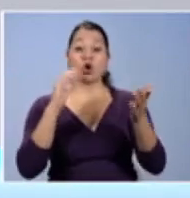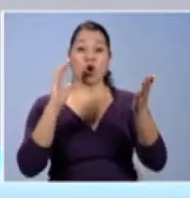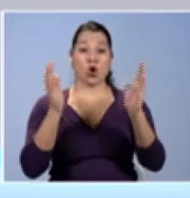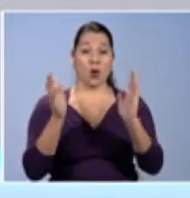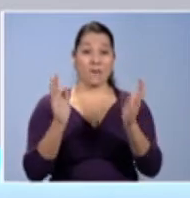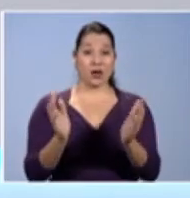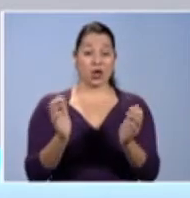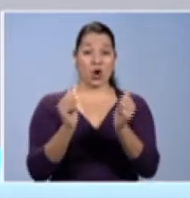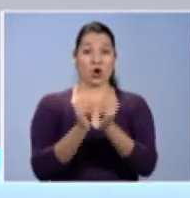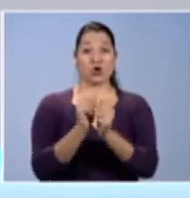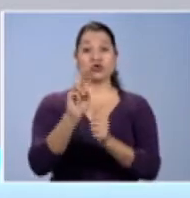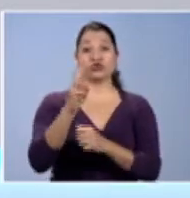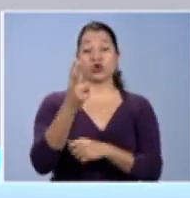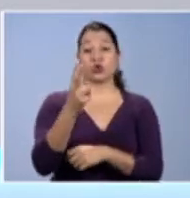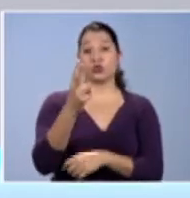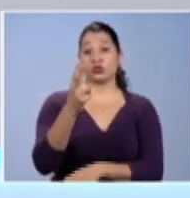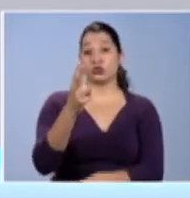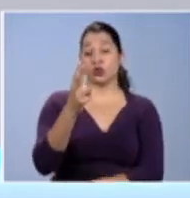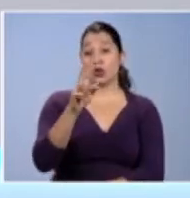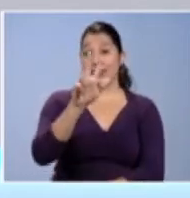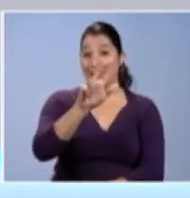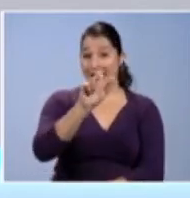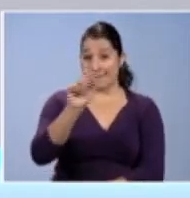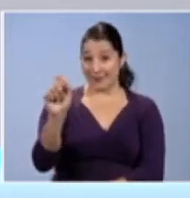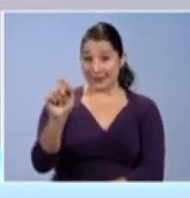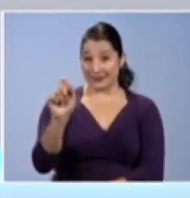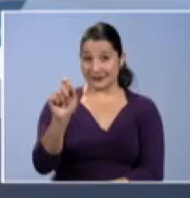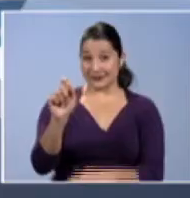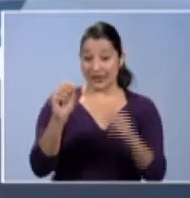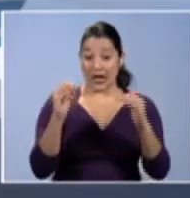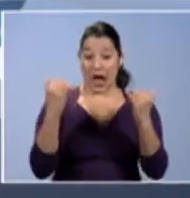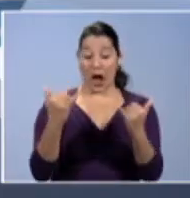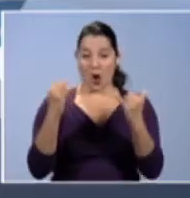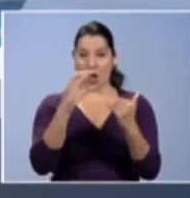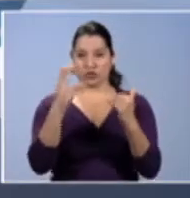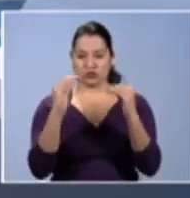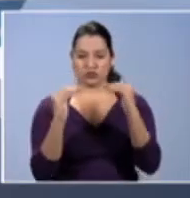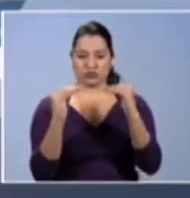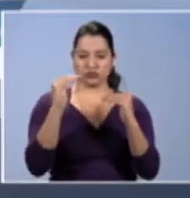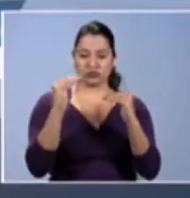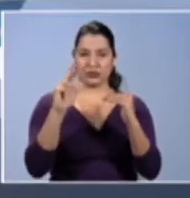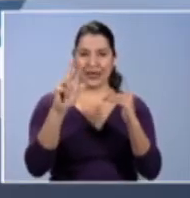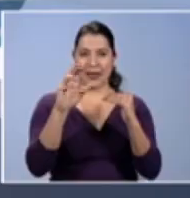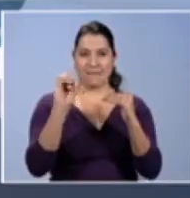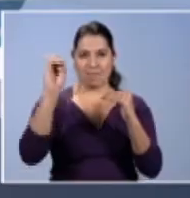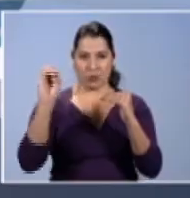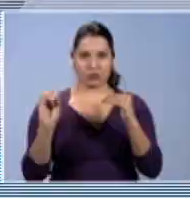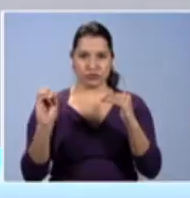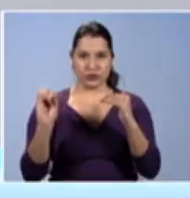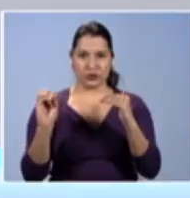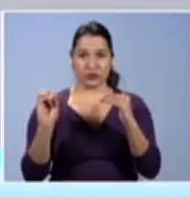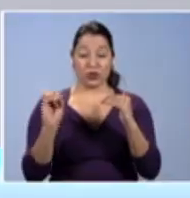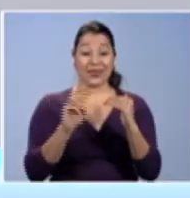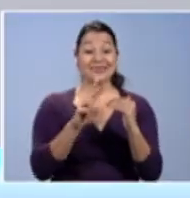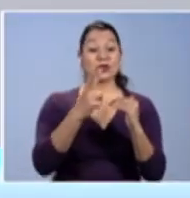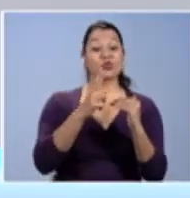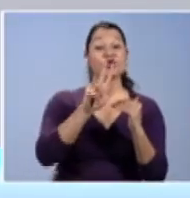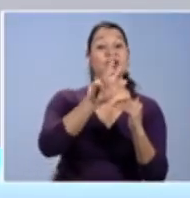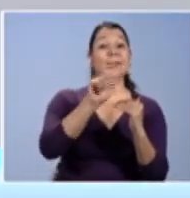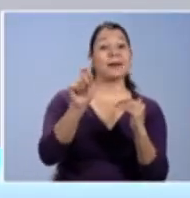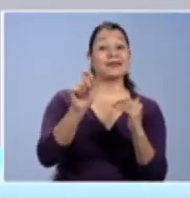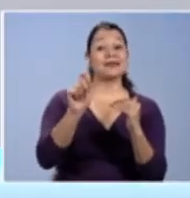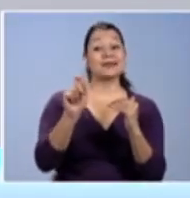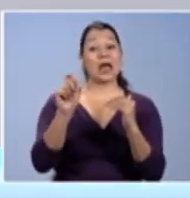segundo trimestre, que hay un 3%, ¿verdad? Digamos que aumenta del segundo al tercer trimestre.